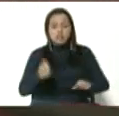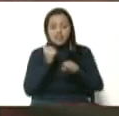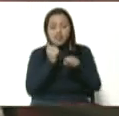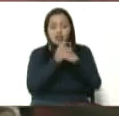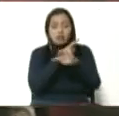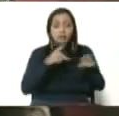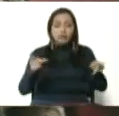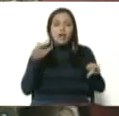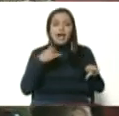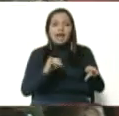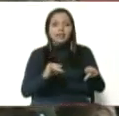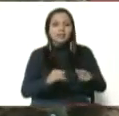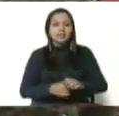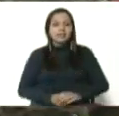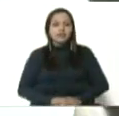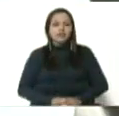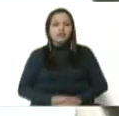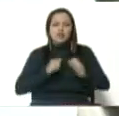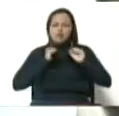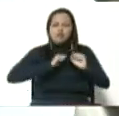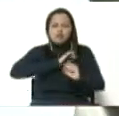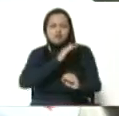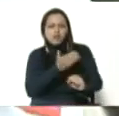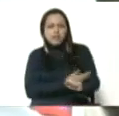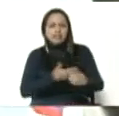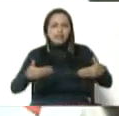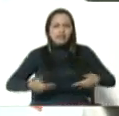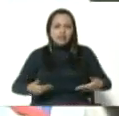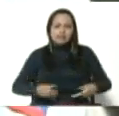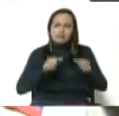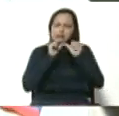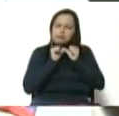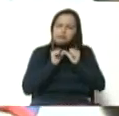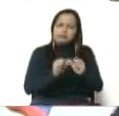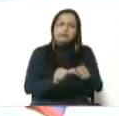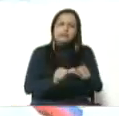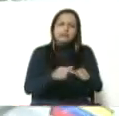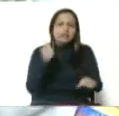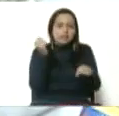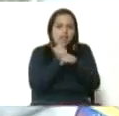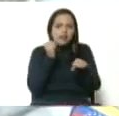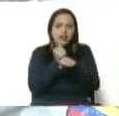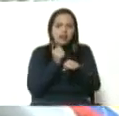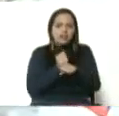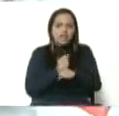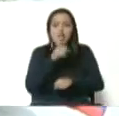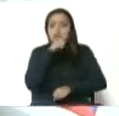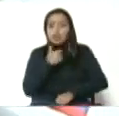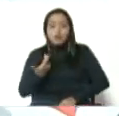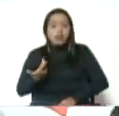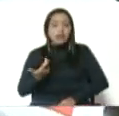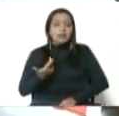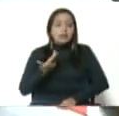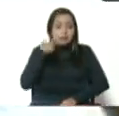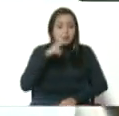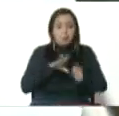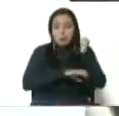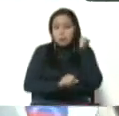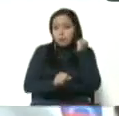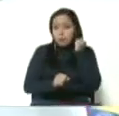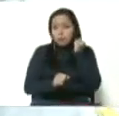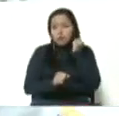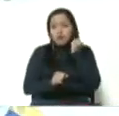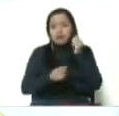públicos, han dado una dura batalla para mantenerse en pie de lucha y no han traicionado y no van a traicionar nunca